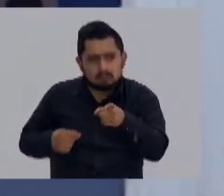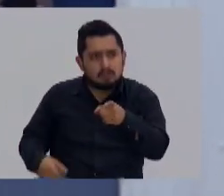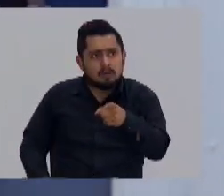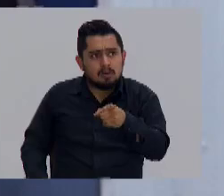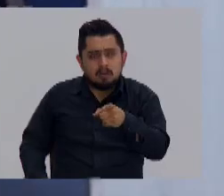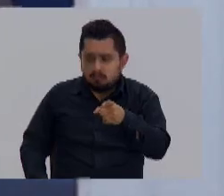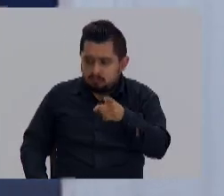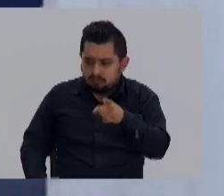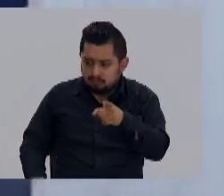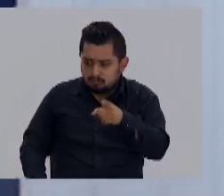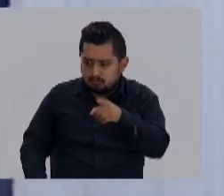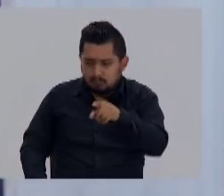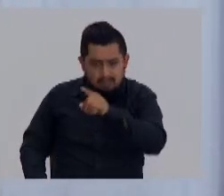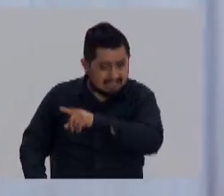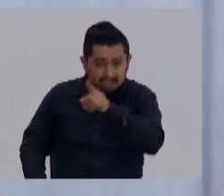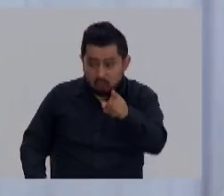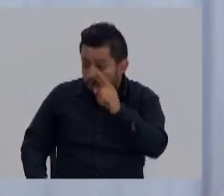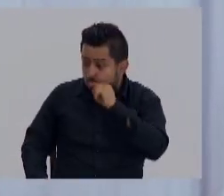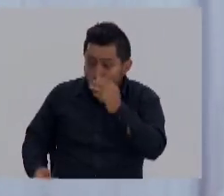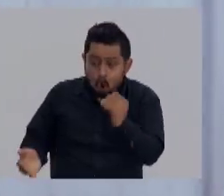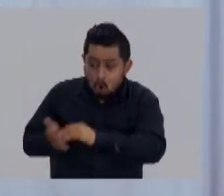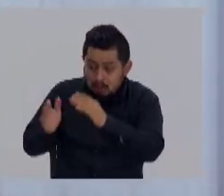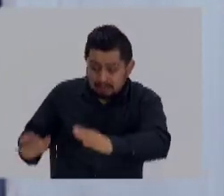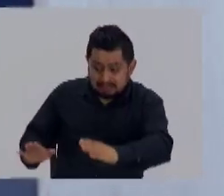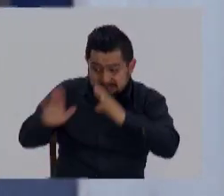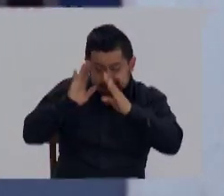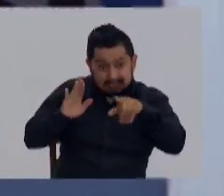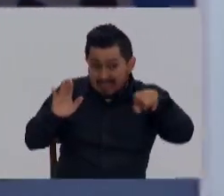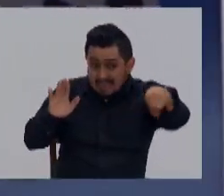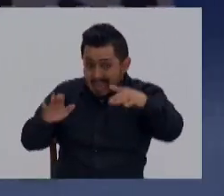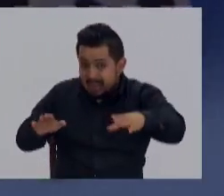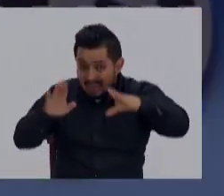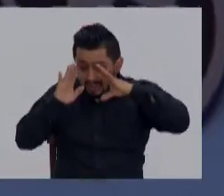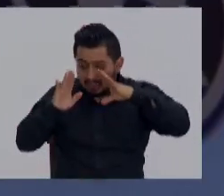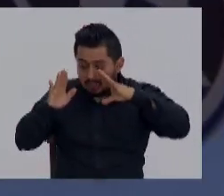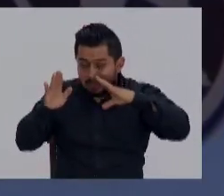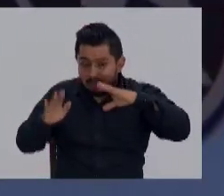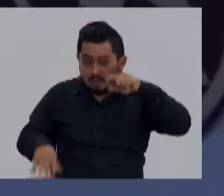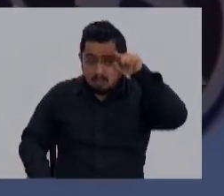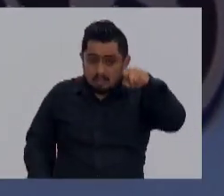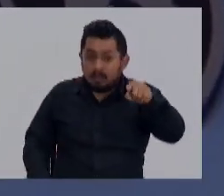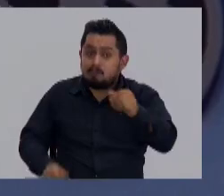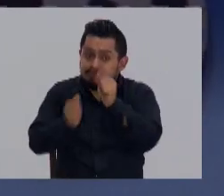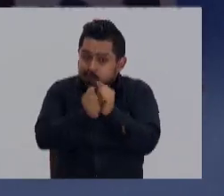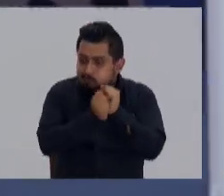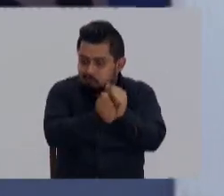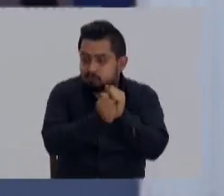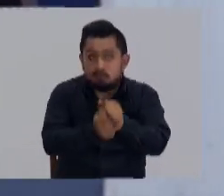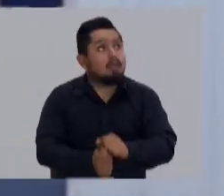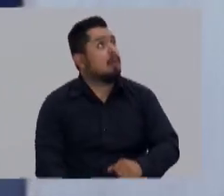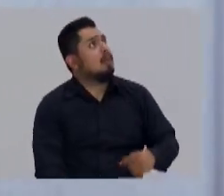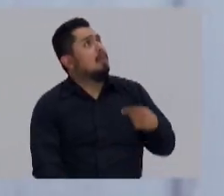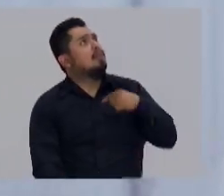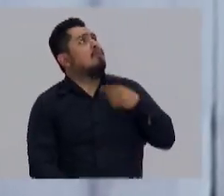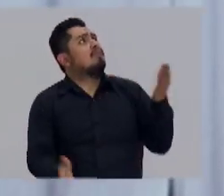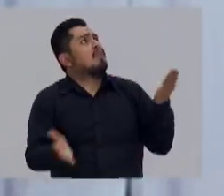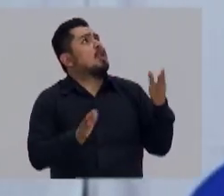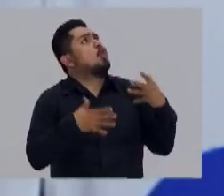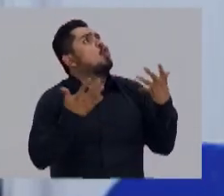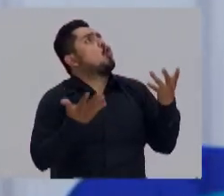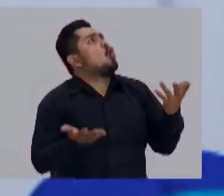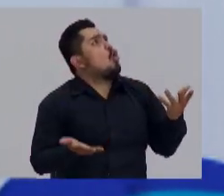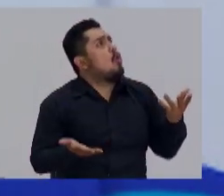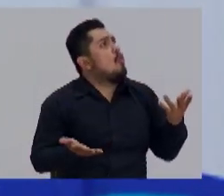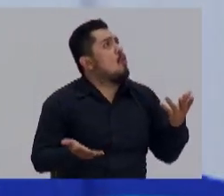porque no es la época, se vuelven a mí como su Dios, se van a ir cautivos. ¿Y cómo lo voy a hacer, Señor? Dice